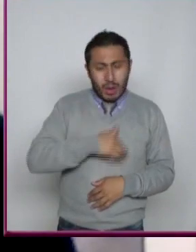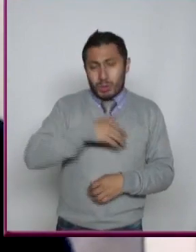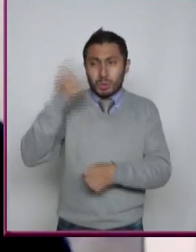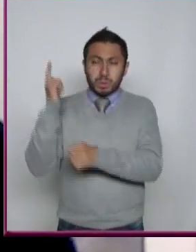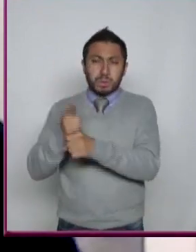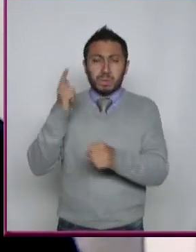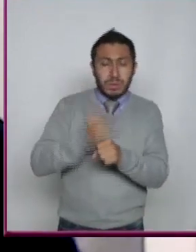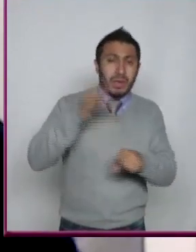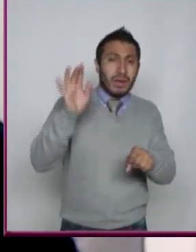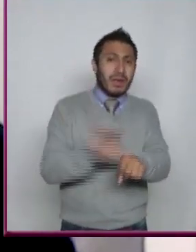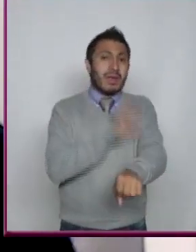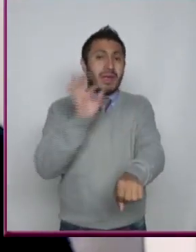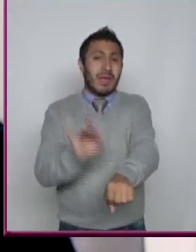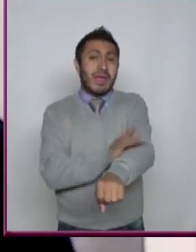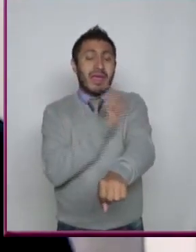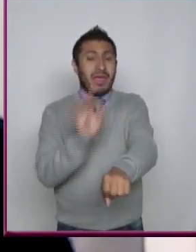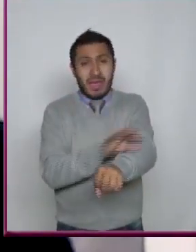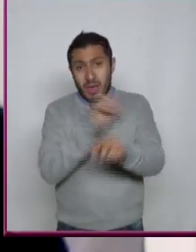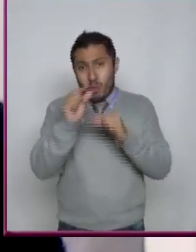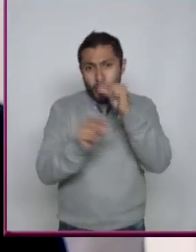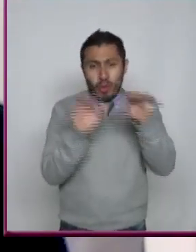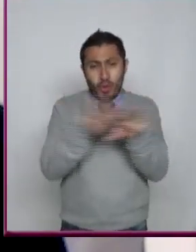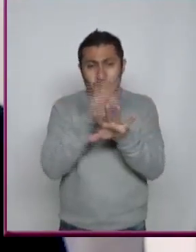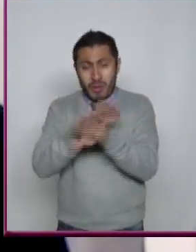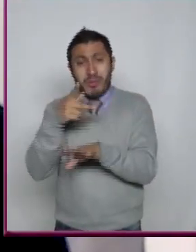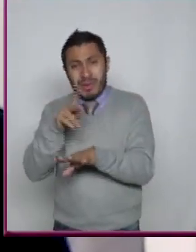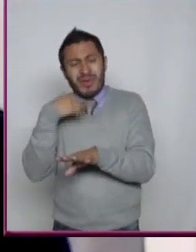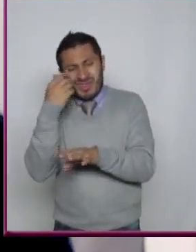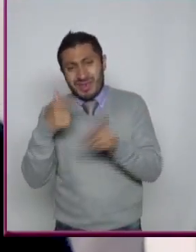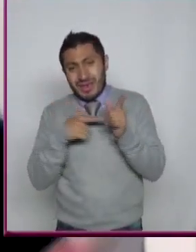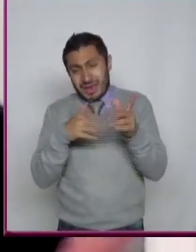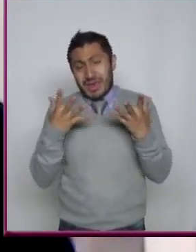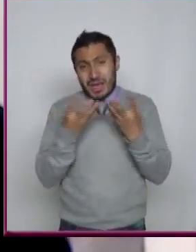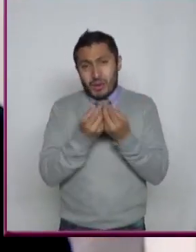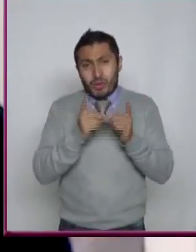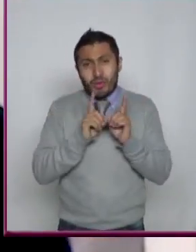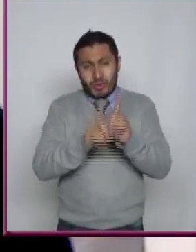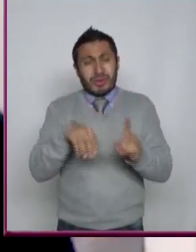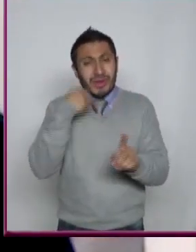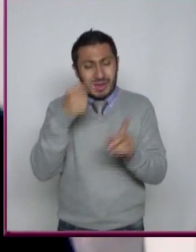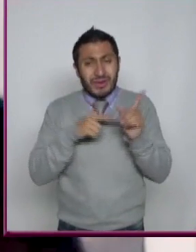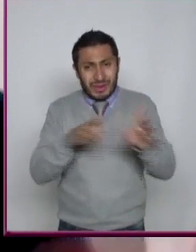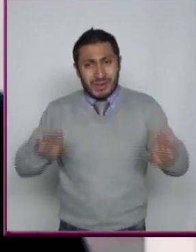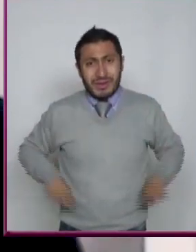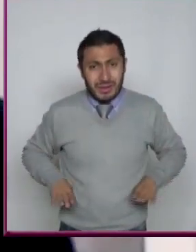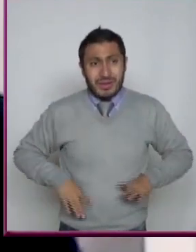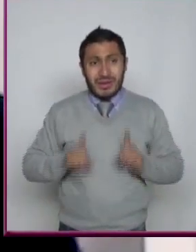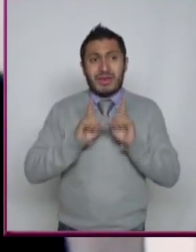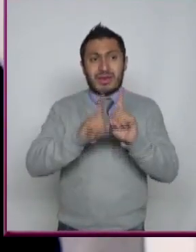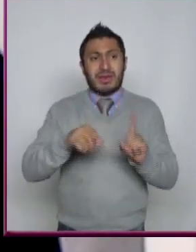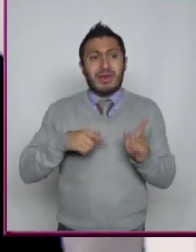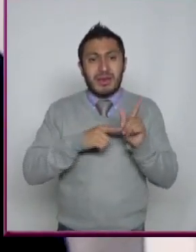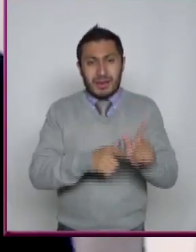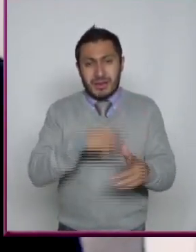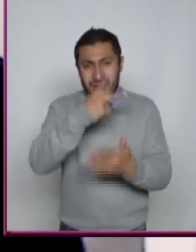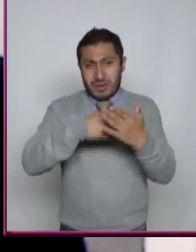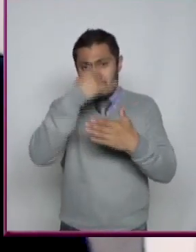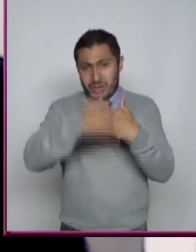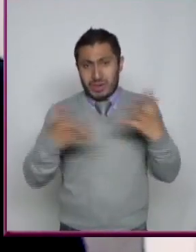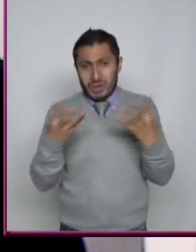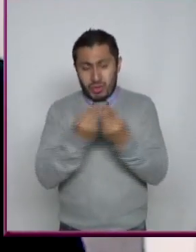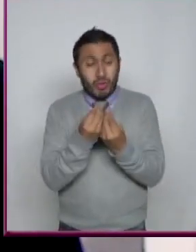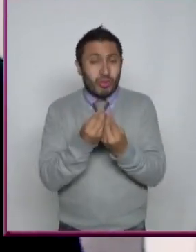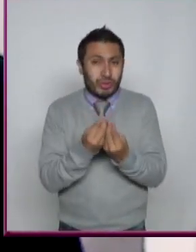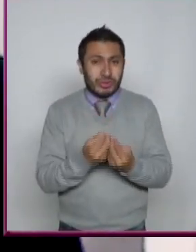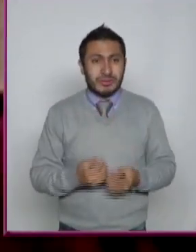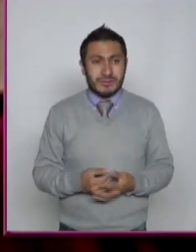nuestras emociones comienzan a cambiar. Pero igual y quiero seguir contigo, igual y quiero que sigas siendo mi pareja, igual y queremos seguir haciendo este proyecto juntos o